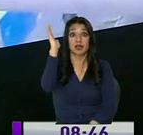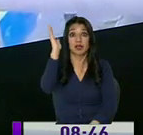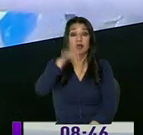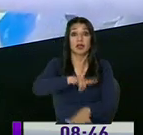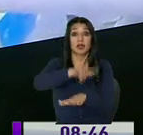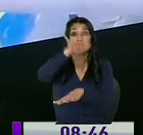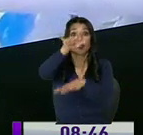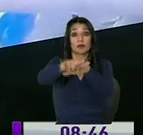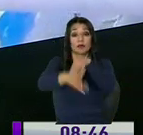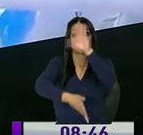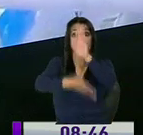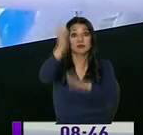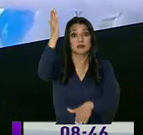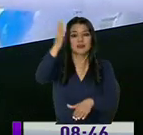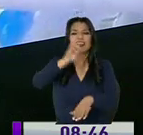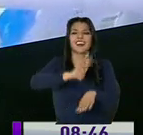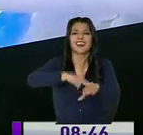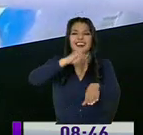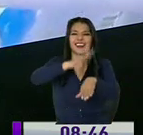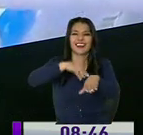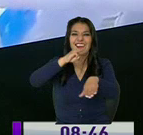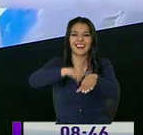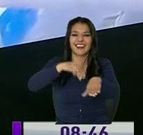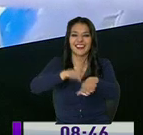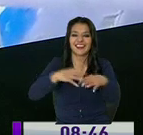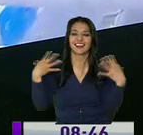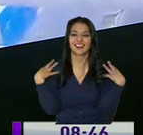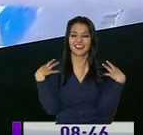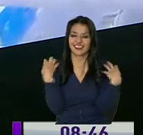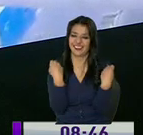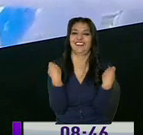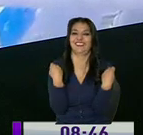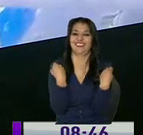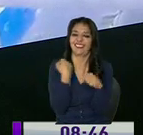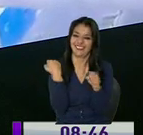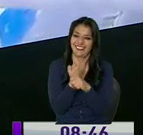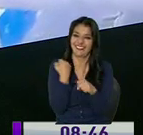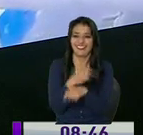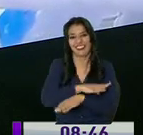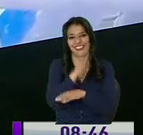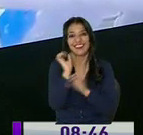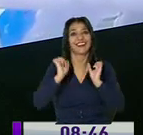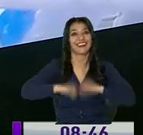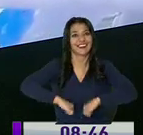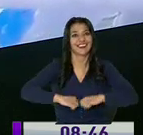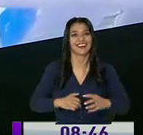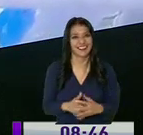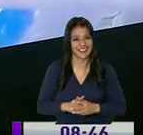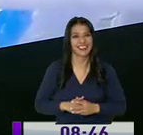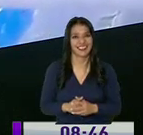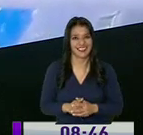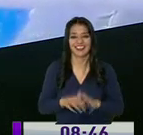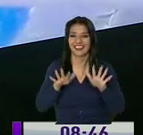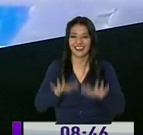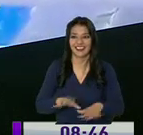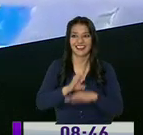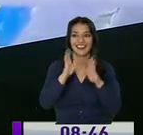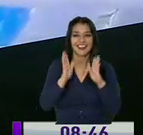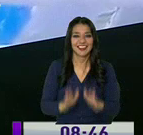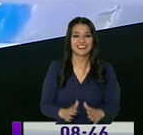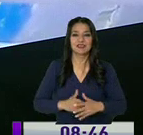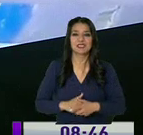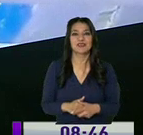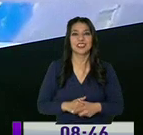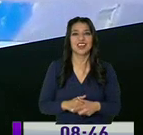aeropuerto y se van hacia Miami para desestresarse de esta larga jornada, de esta dura jornada que hemos vivido los ecuatorianos en